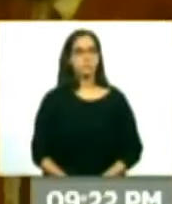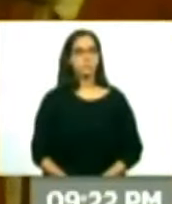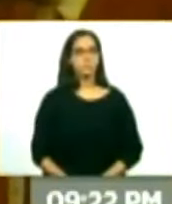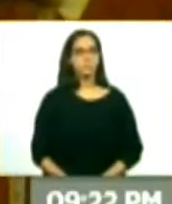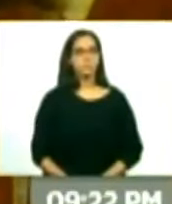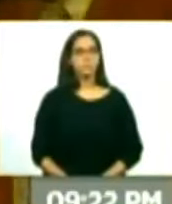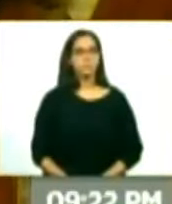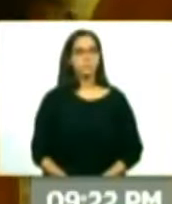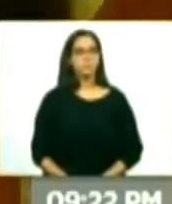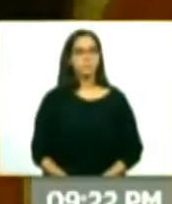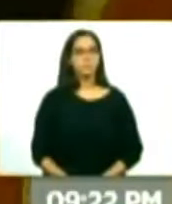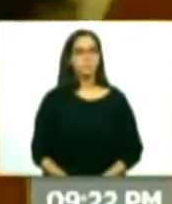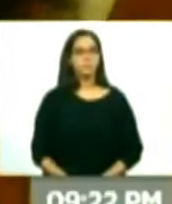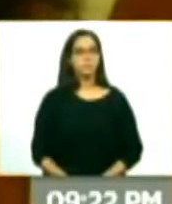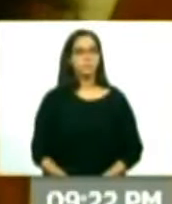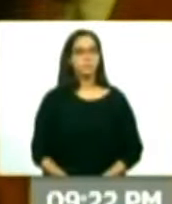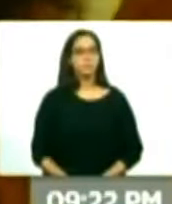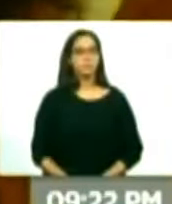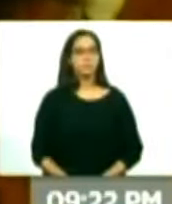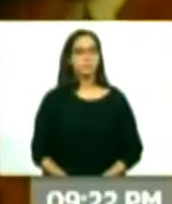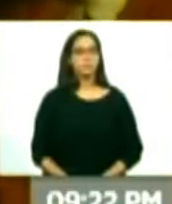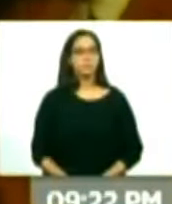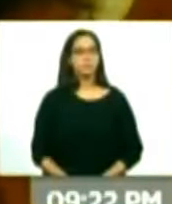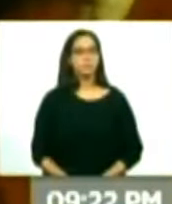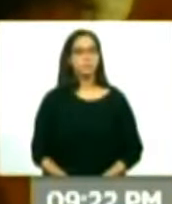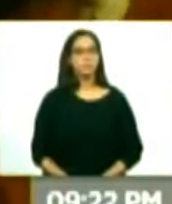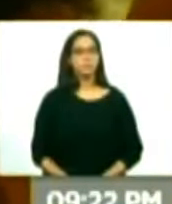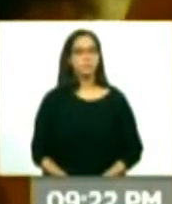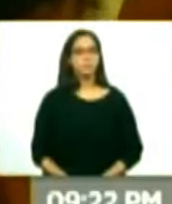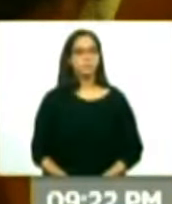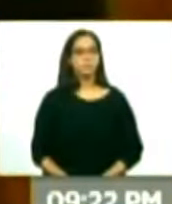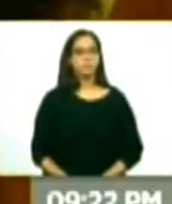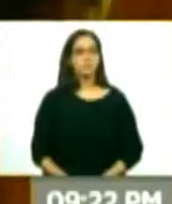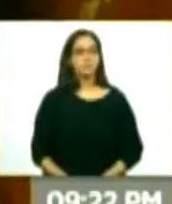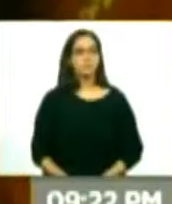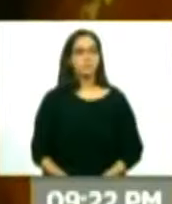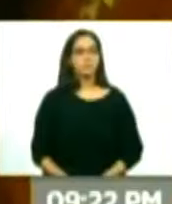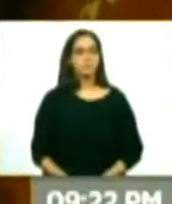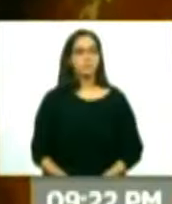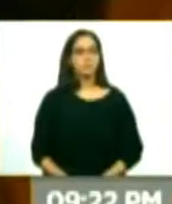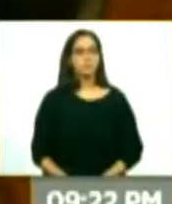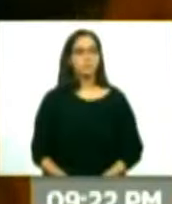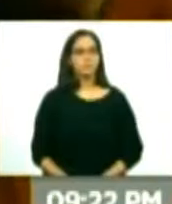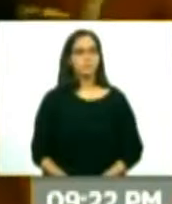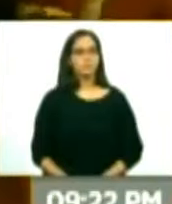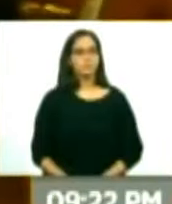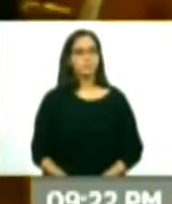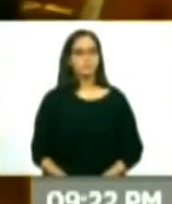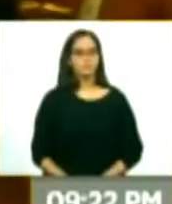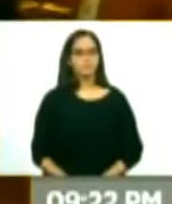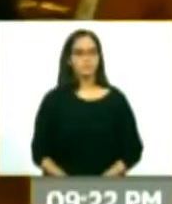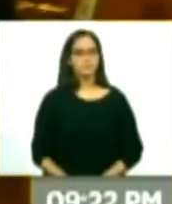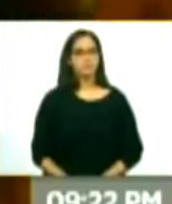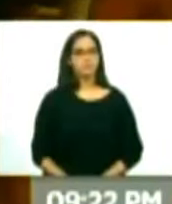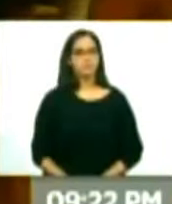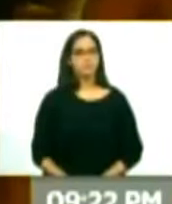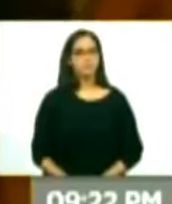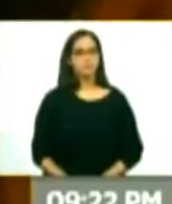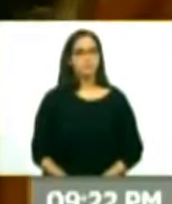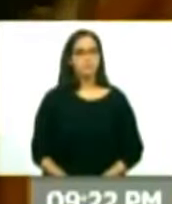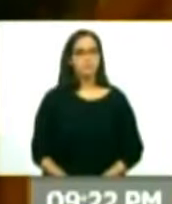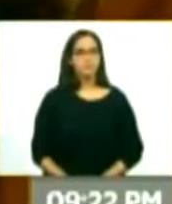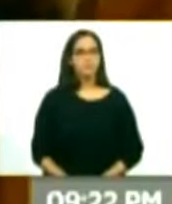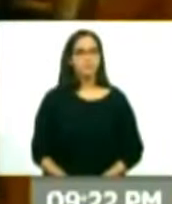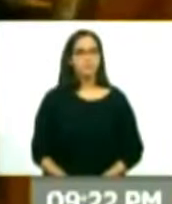para desestabilizar al país. Por eso, Les digo otra vez,